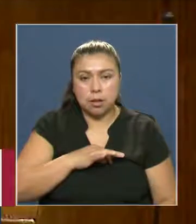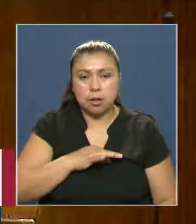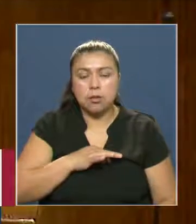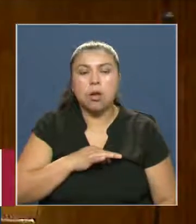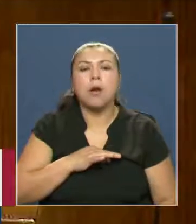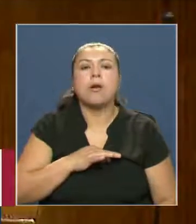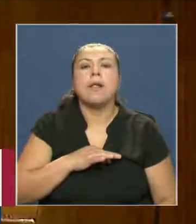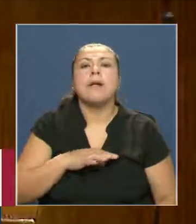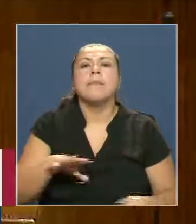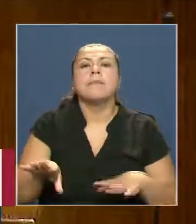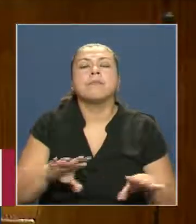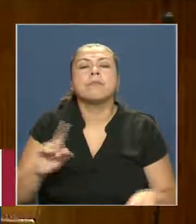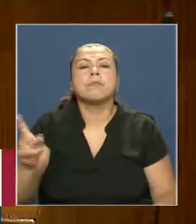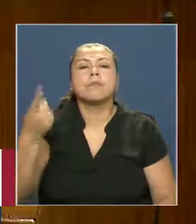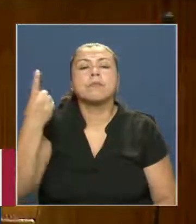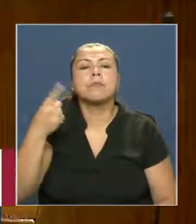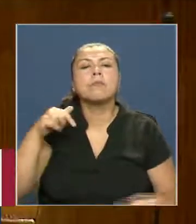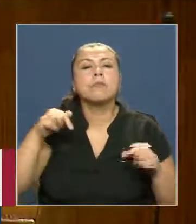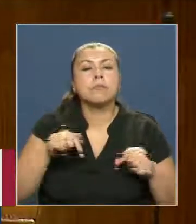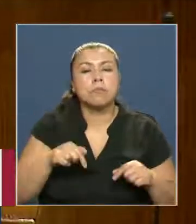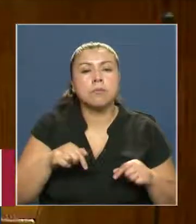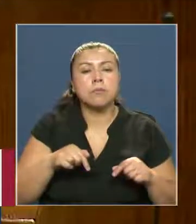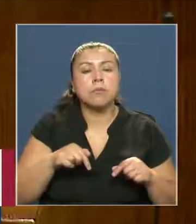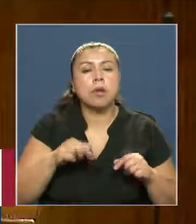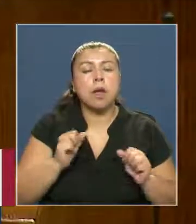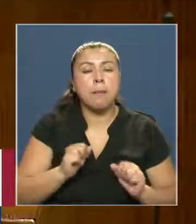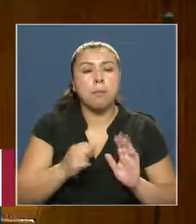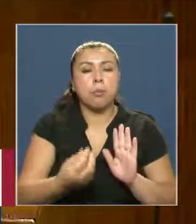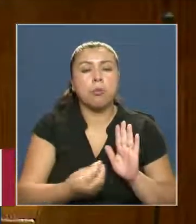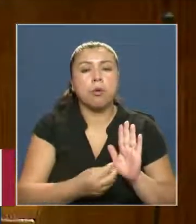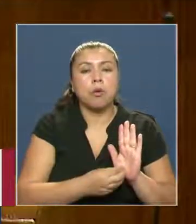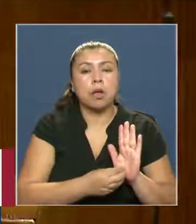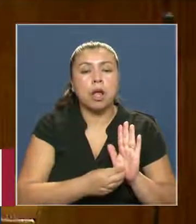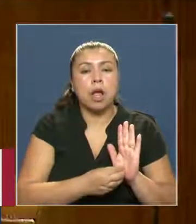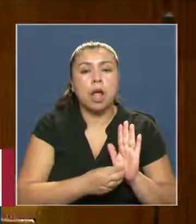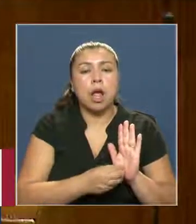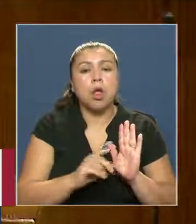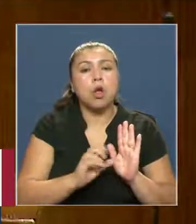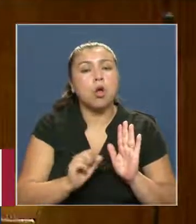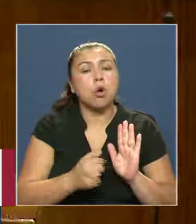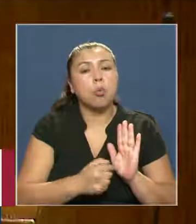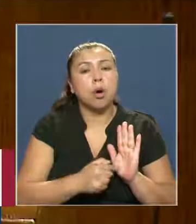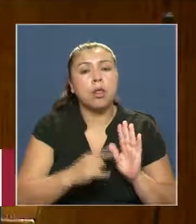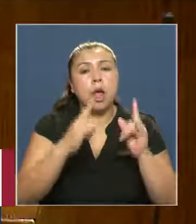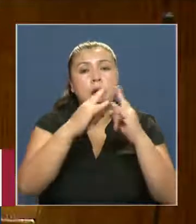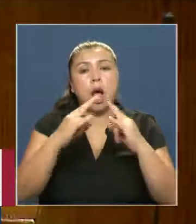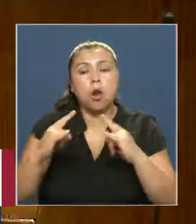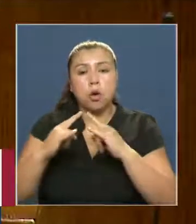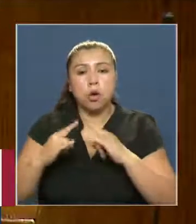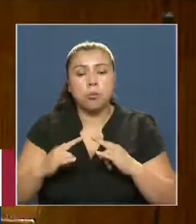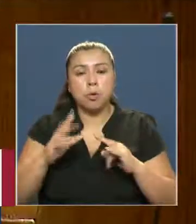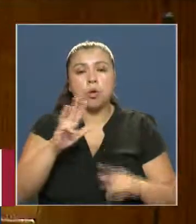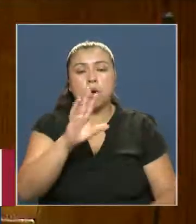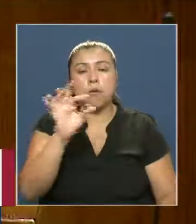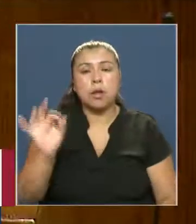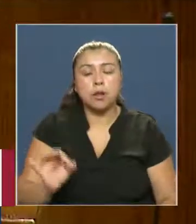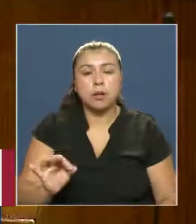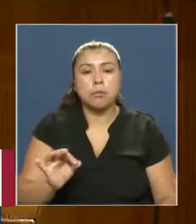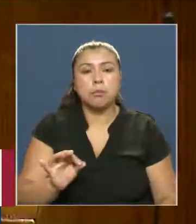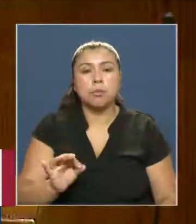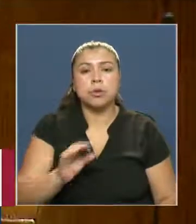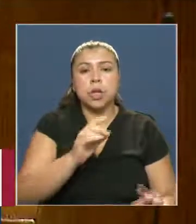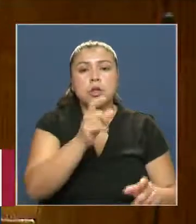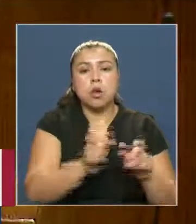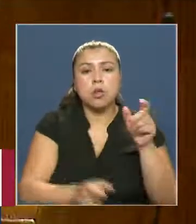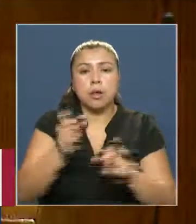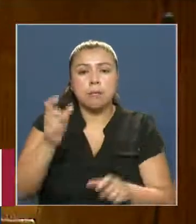Nacionales redestine aquellos lotes. Se excluyen de esta exigencia a los campamentos que tengan 90% de habitantes que integren